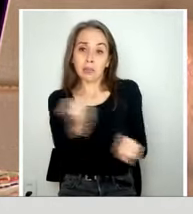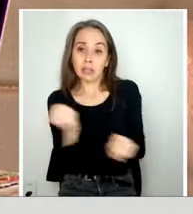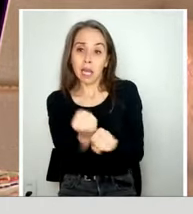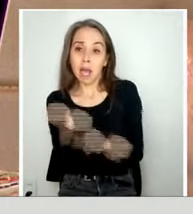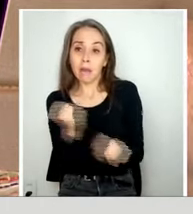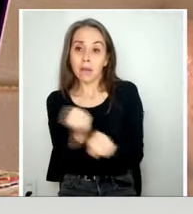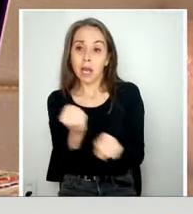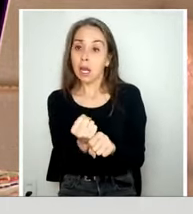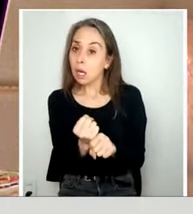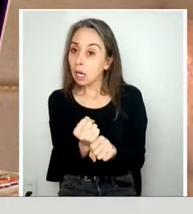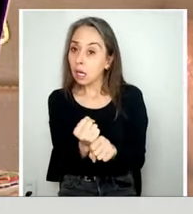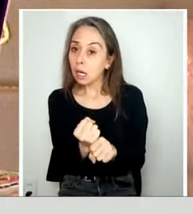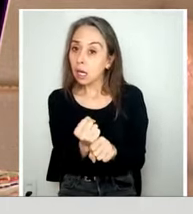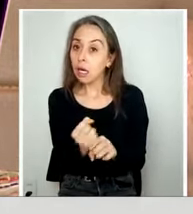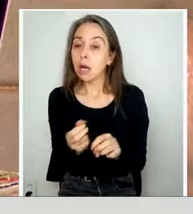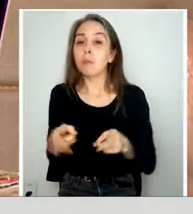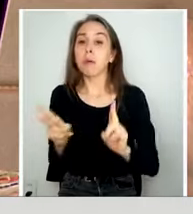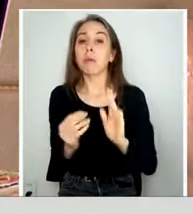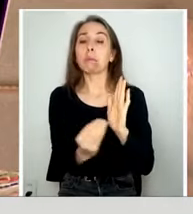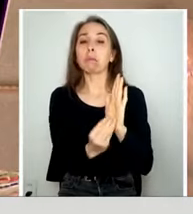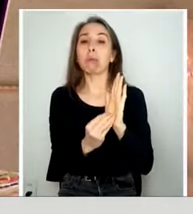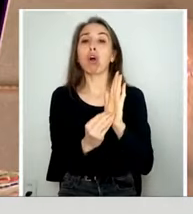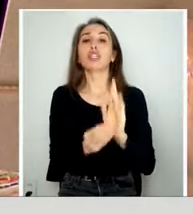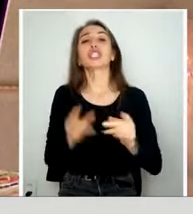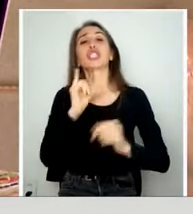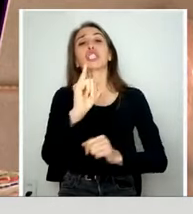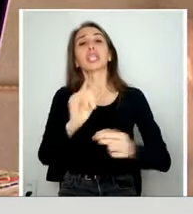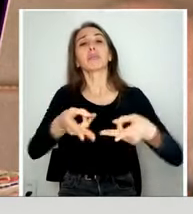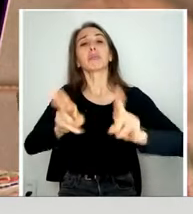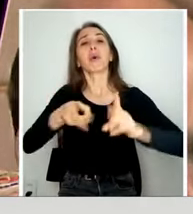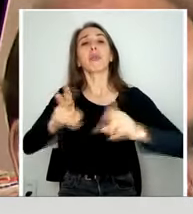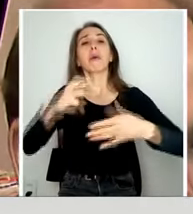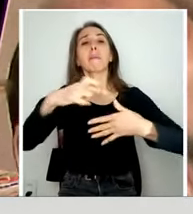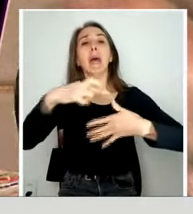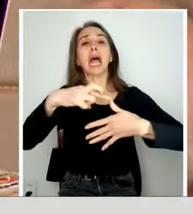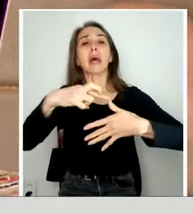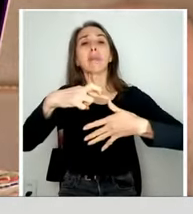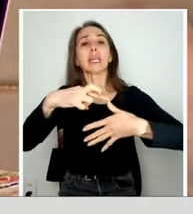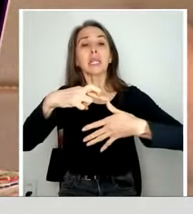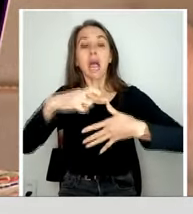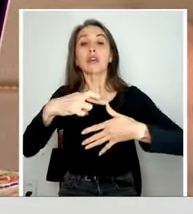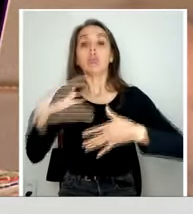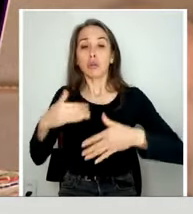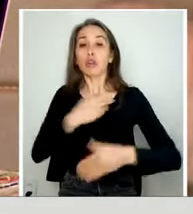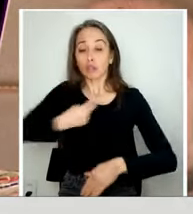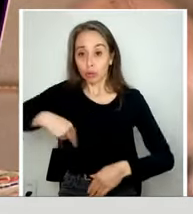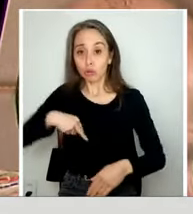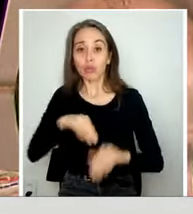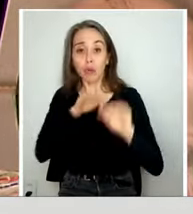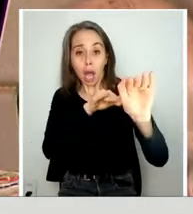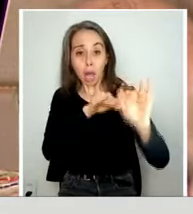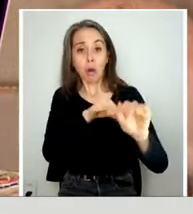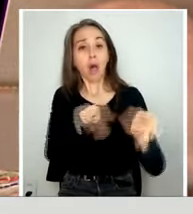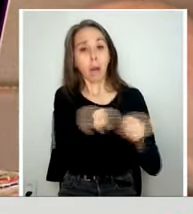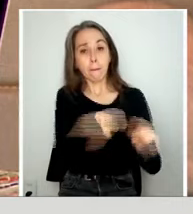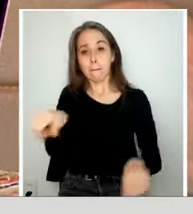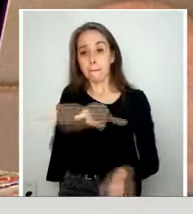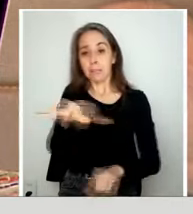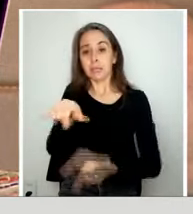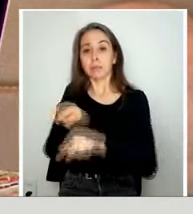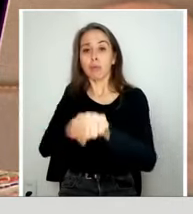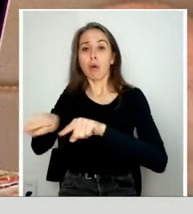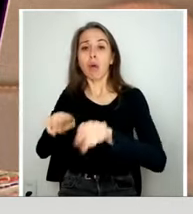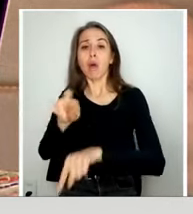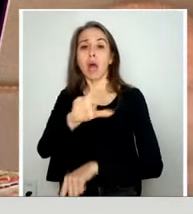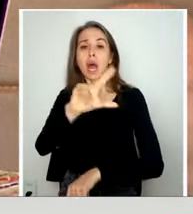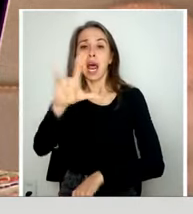excepciones en materia del Panamericano que es muy importante que acompañamos y apoyamos también lo puede hacer en un Rally que tiene una mirada